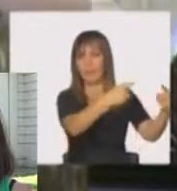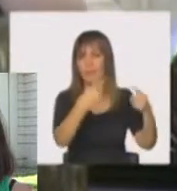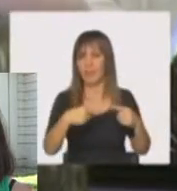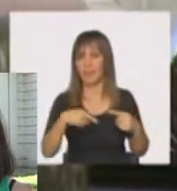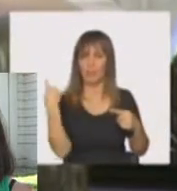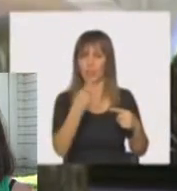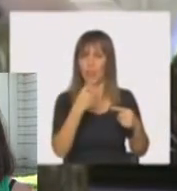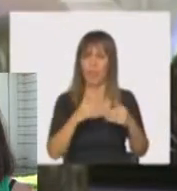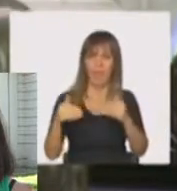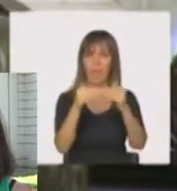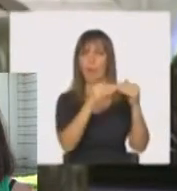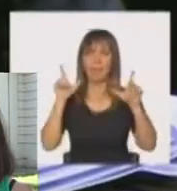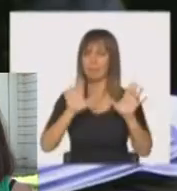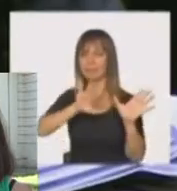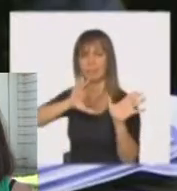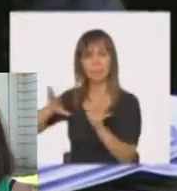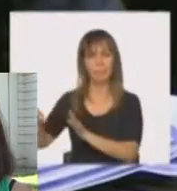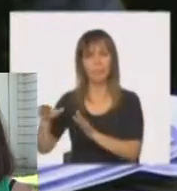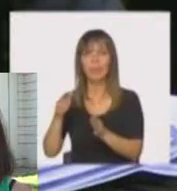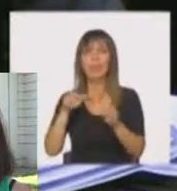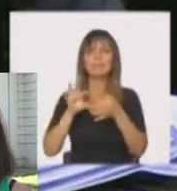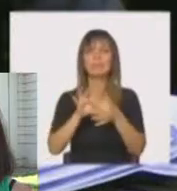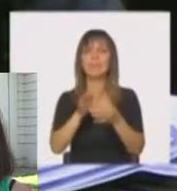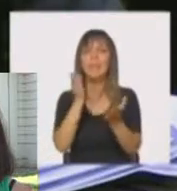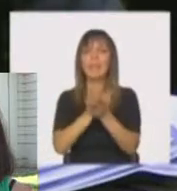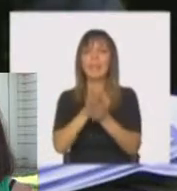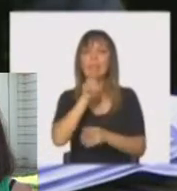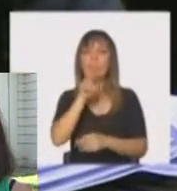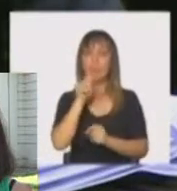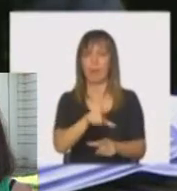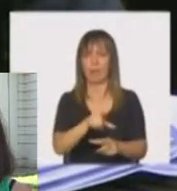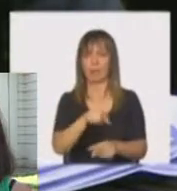y machistas que hacen que a la mujer se le dificulte mucho más